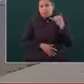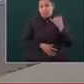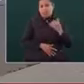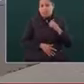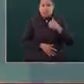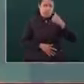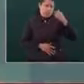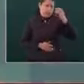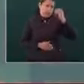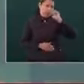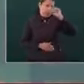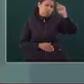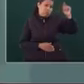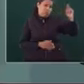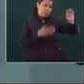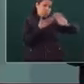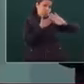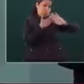Etcétera, etcétera, etcétera.